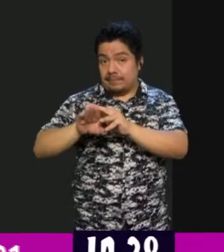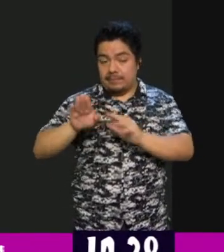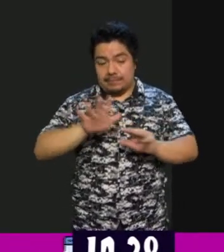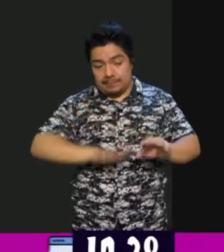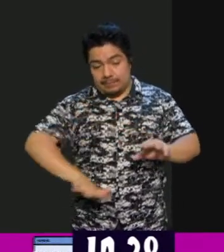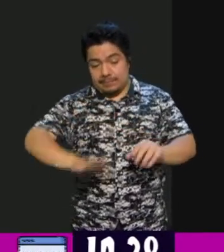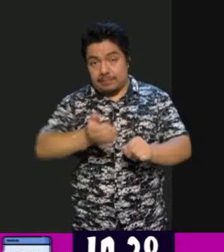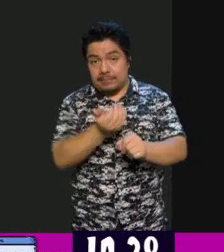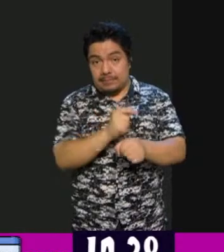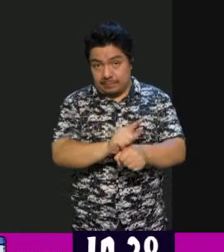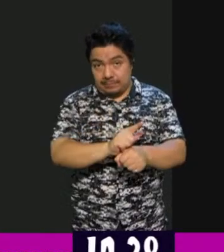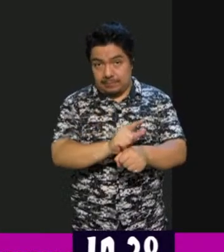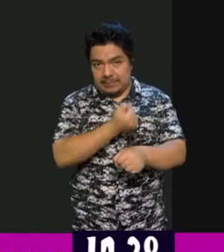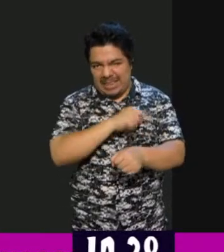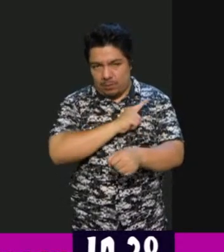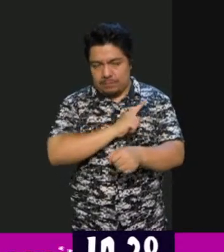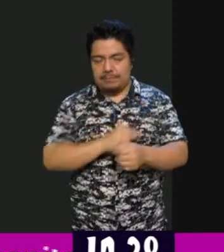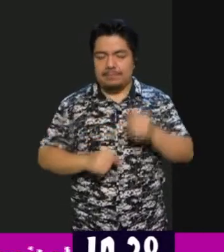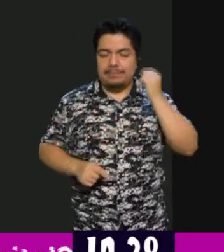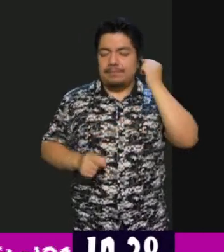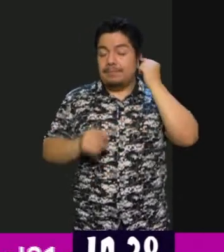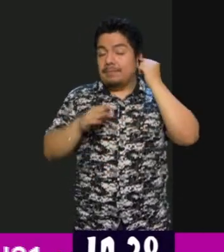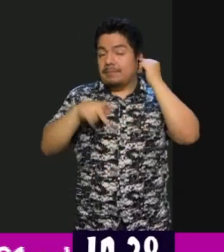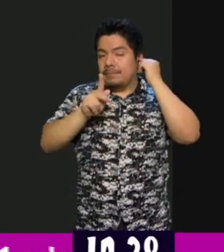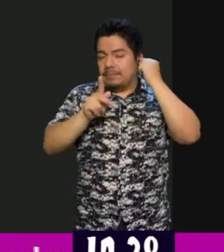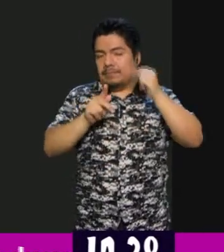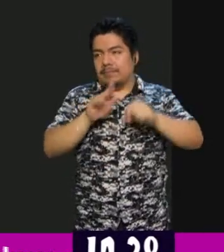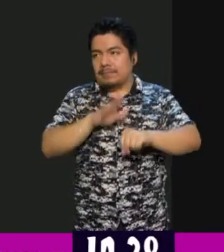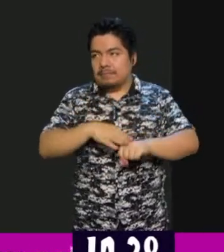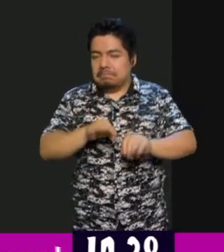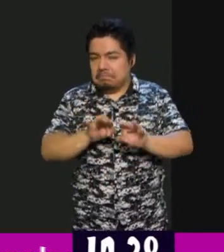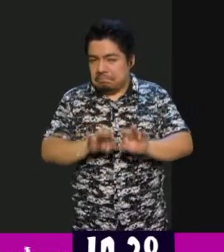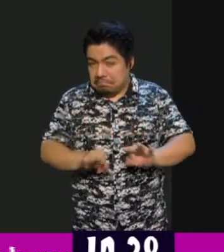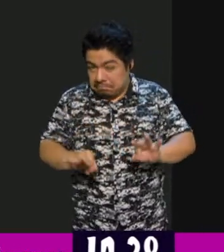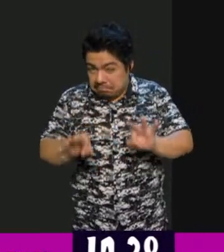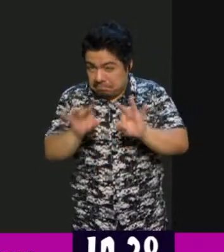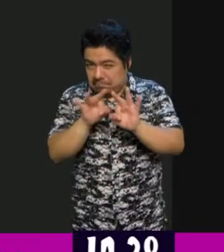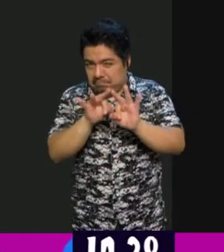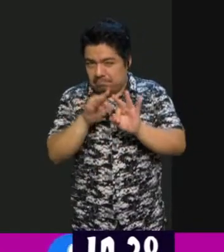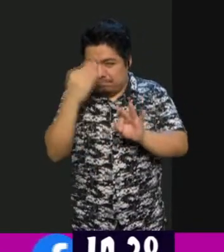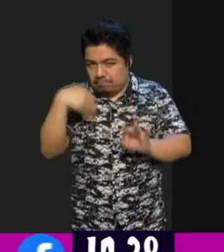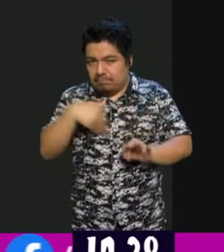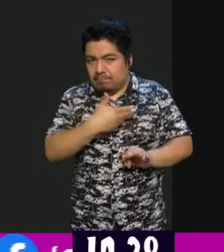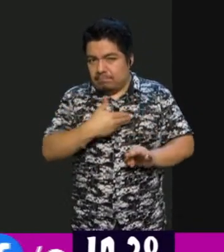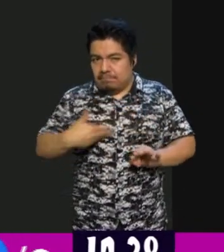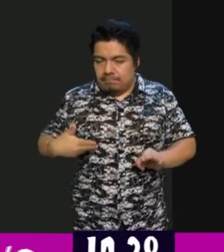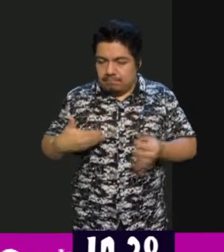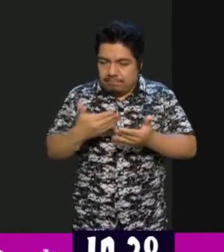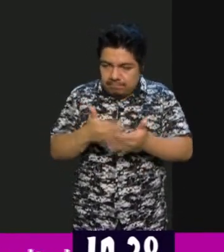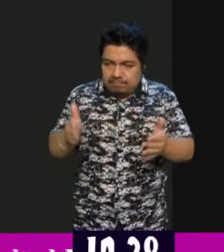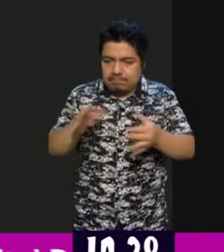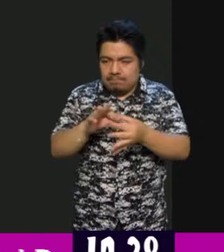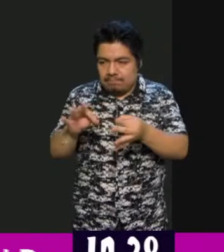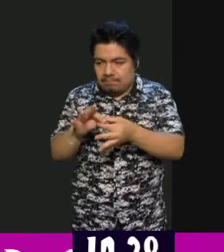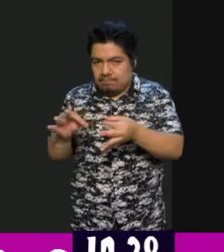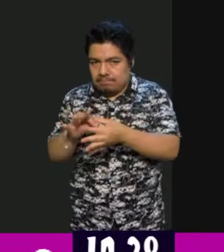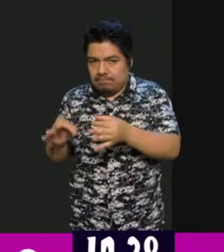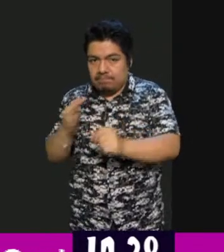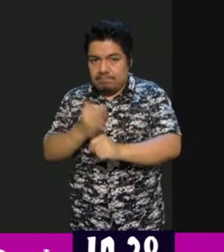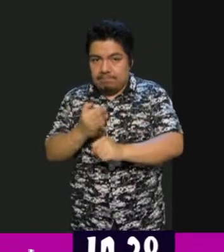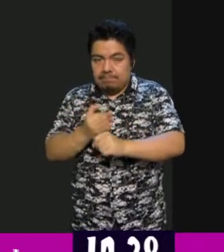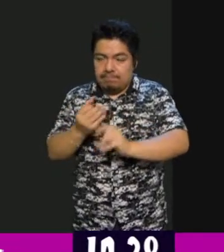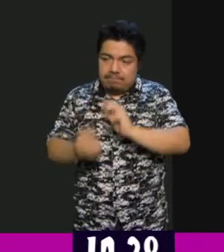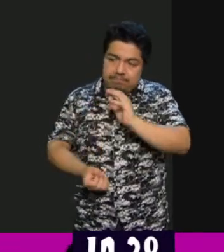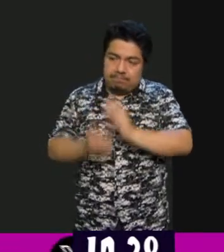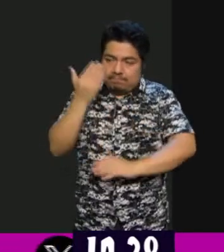salud, y bueno, el tema más preponderante que diría que el presidente dejó ahí, pues abierto para ahora que llegue el